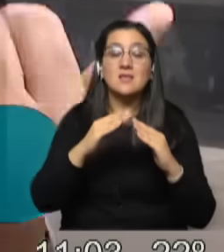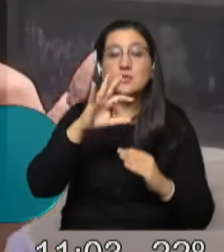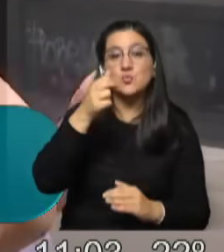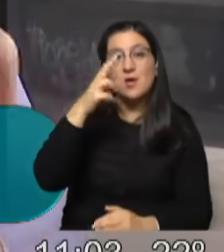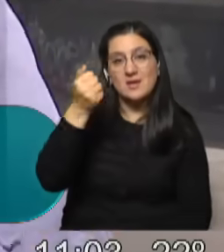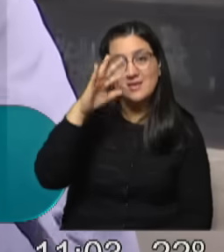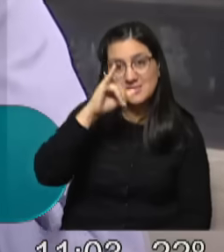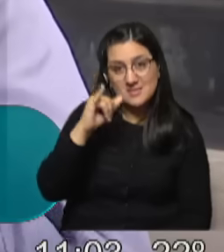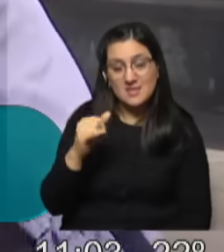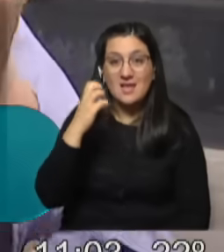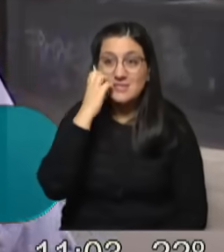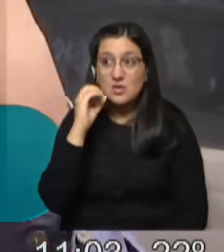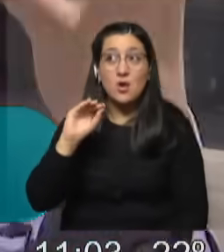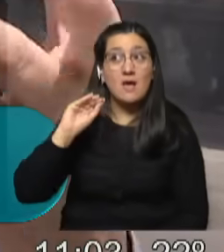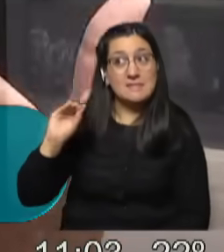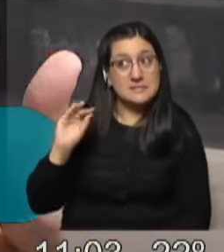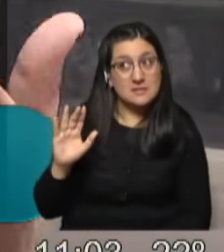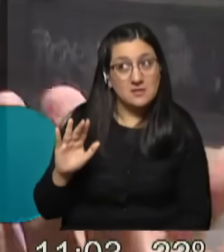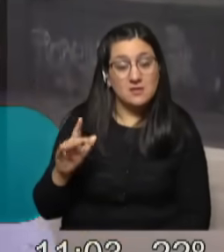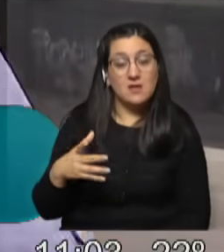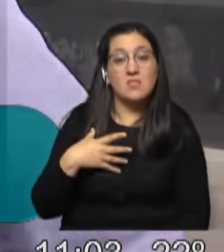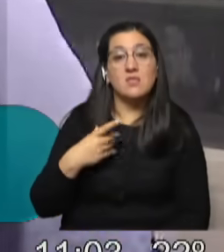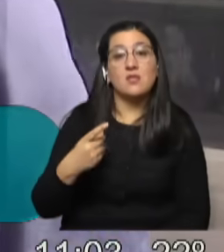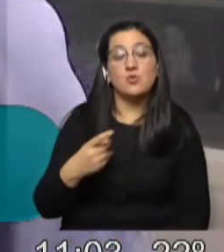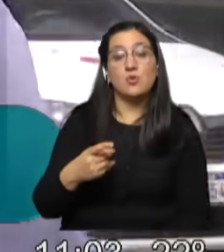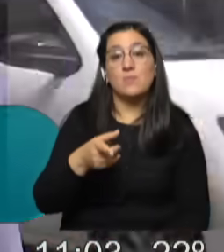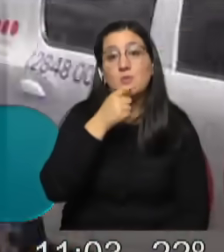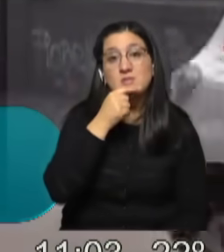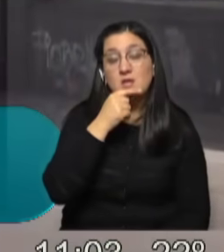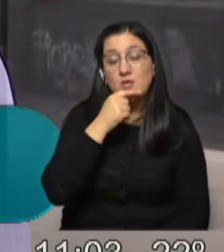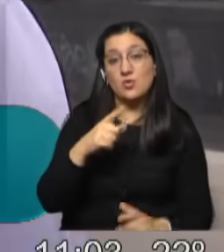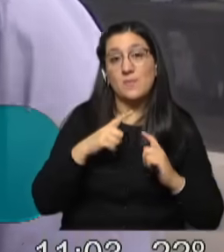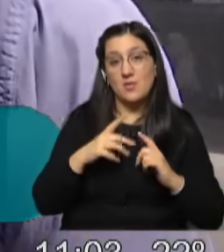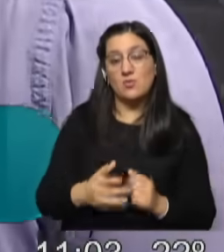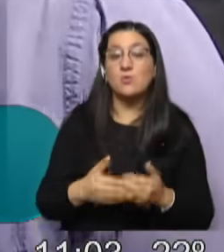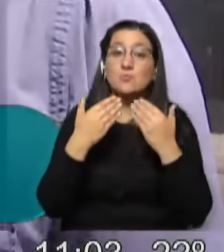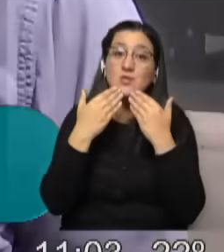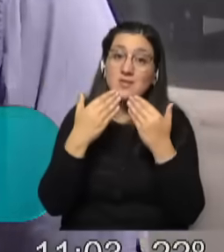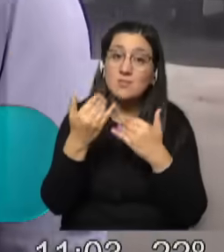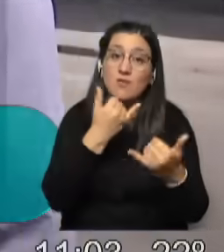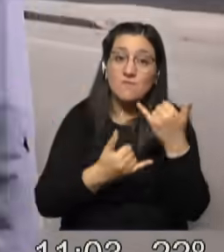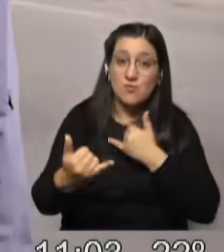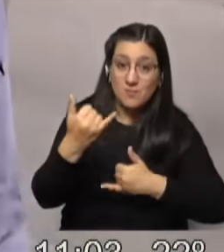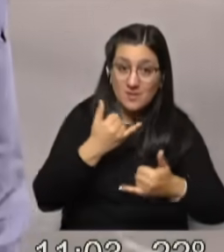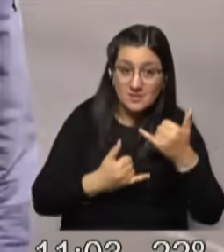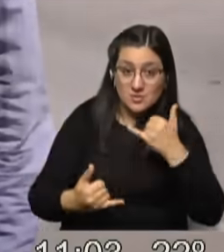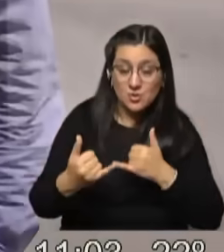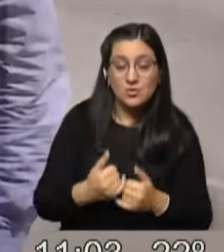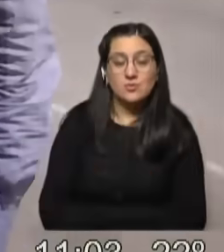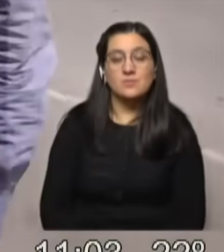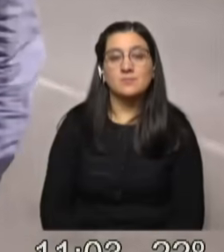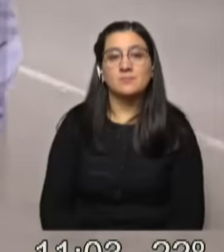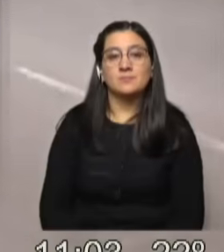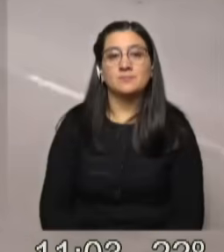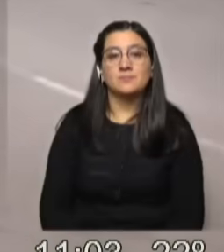Astesiano que lo llama y le dice que está el director de inteligencia esperándolo. Bien, bueno, Eduardo, gracias por esta información, seguramente sea de mucha valía para